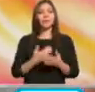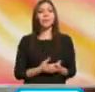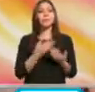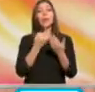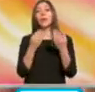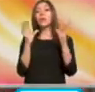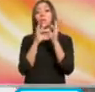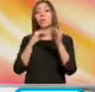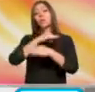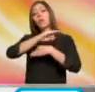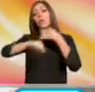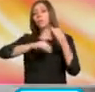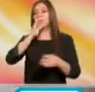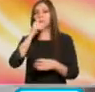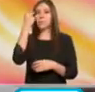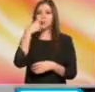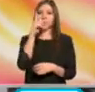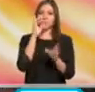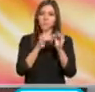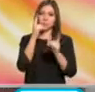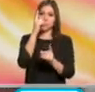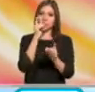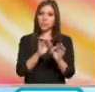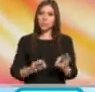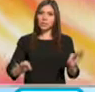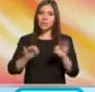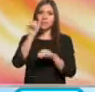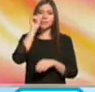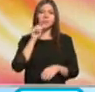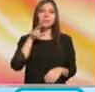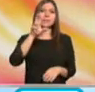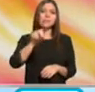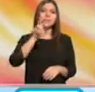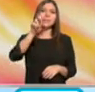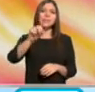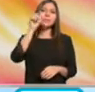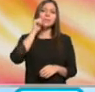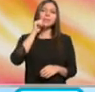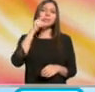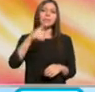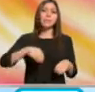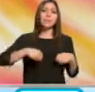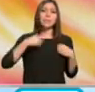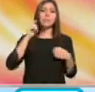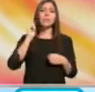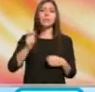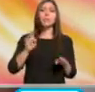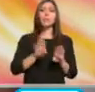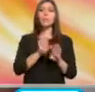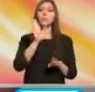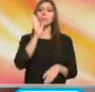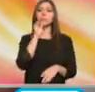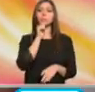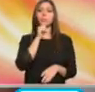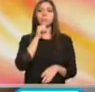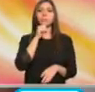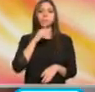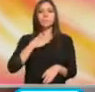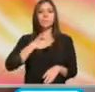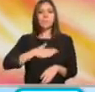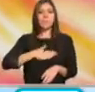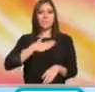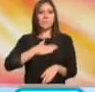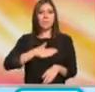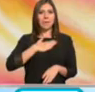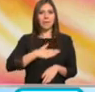abarcar todas, pero una muy importante. Uno de los grandes males de la vida actual es el estreñimiento. Perdón, la gente